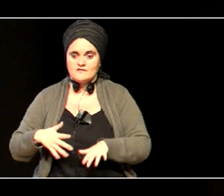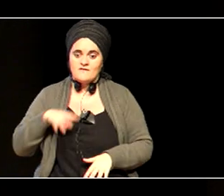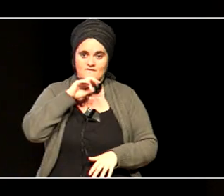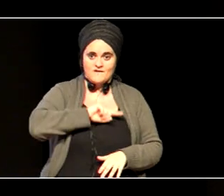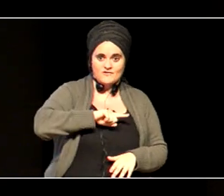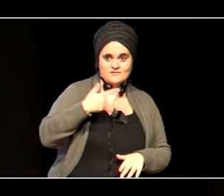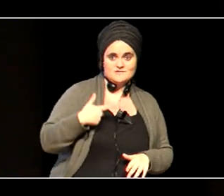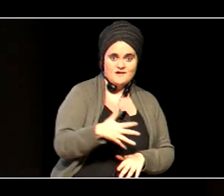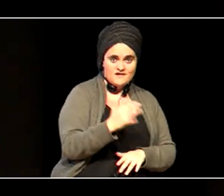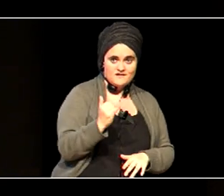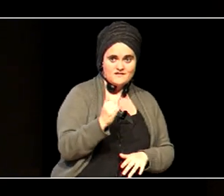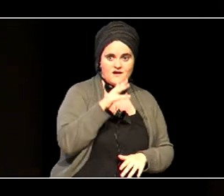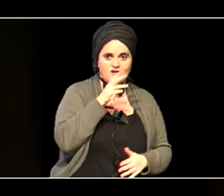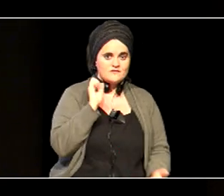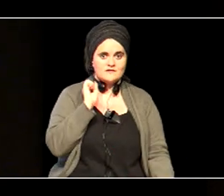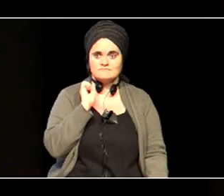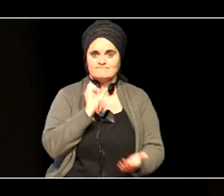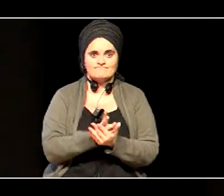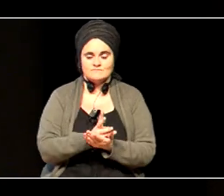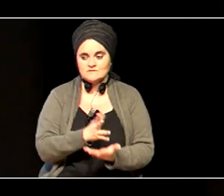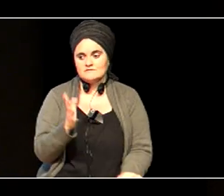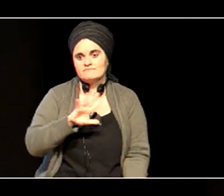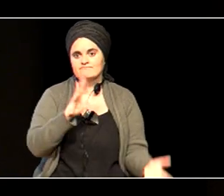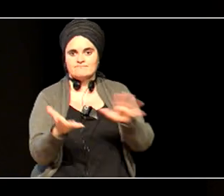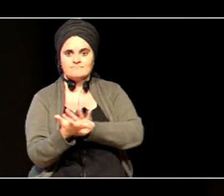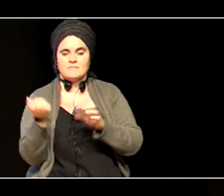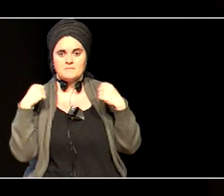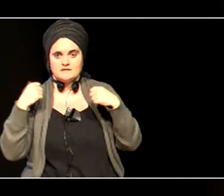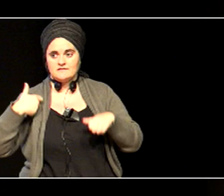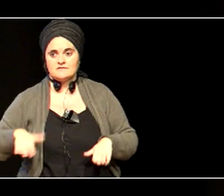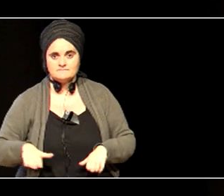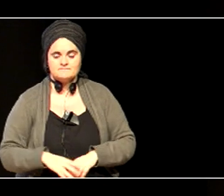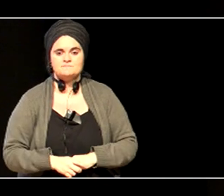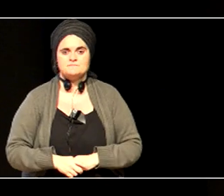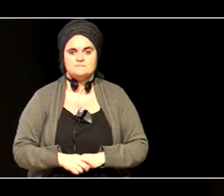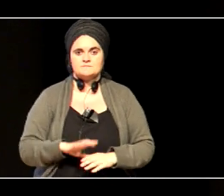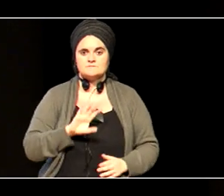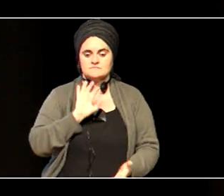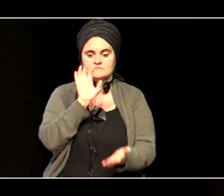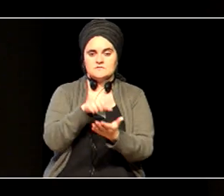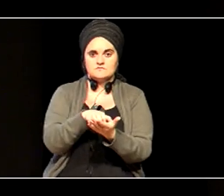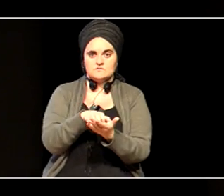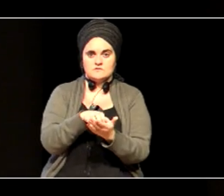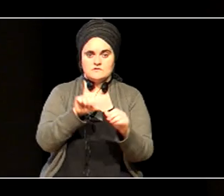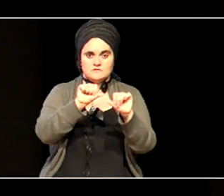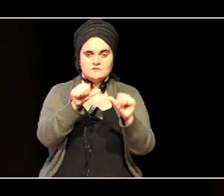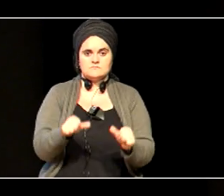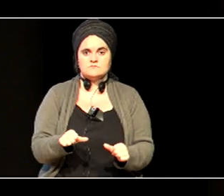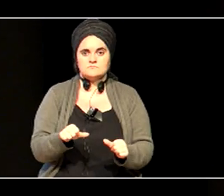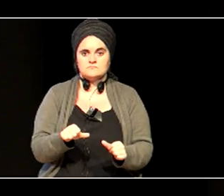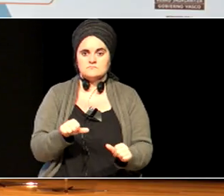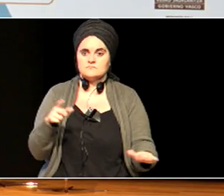tenemos el reto ahora de ponerlos en práctica. Eskola eredu inklusibo alortzeko elburua az